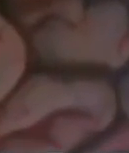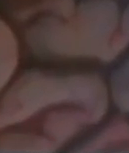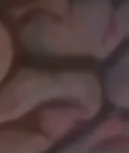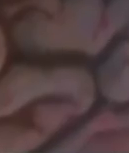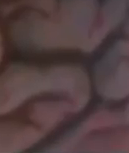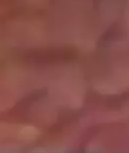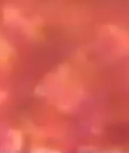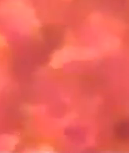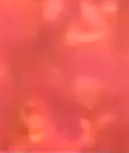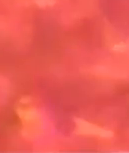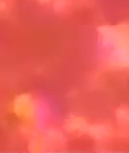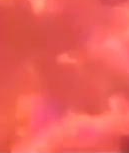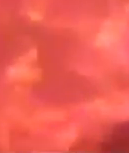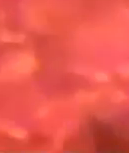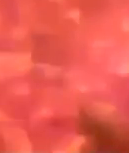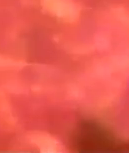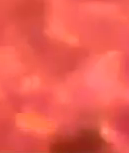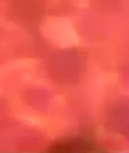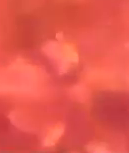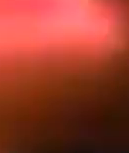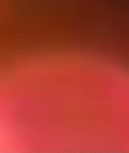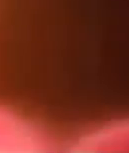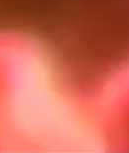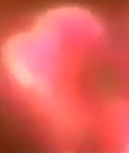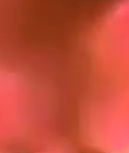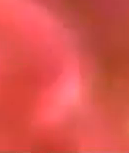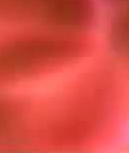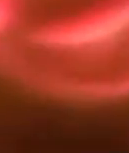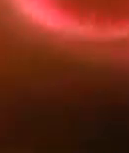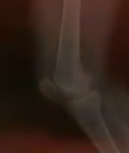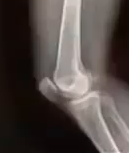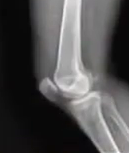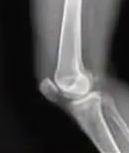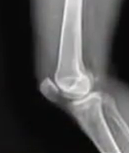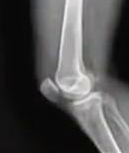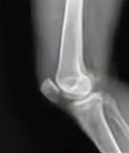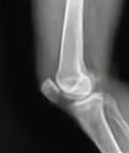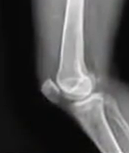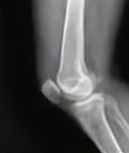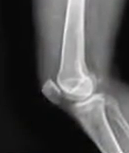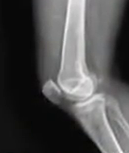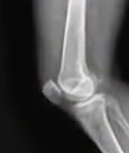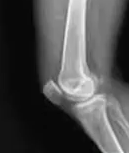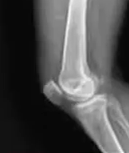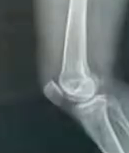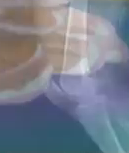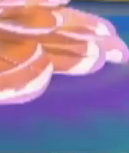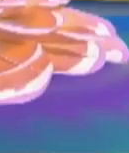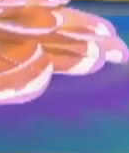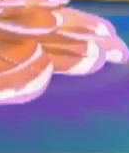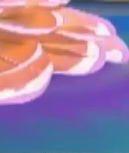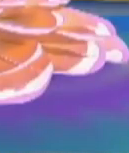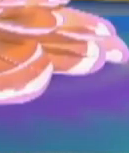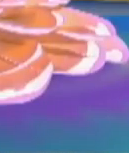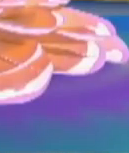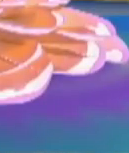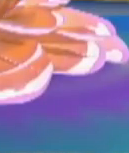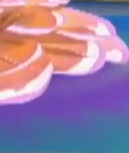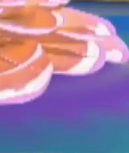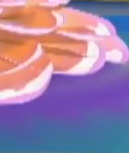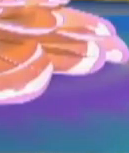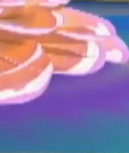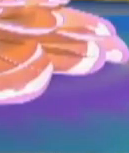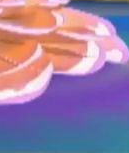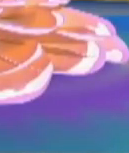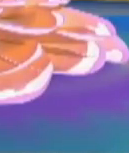nerviosa, además de tener propiedades anticoagulantes. Al igual que la vitamina D, también nos ayuda a fortalecer los huesos. Te invito a que con toda esta